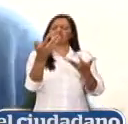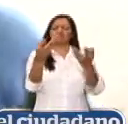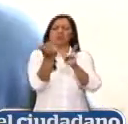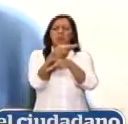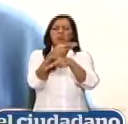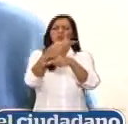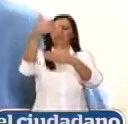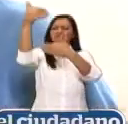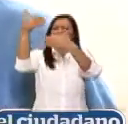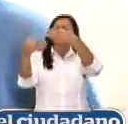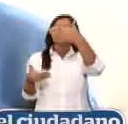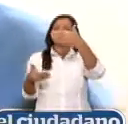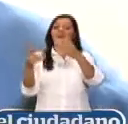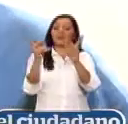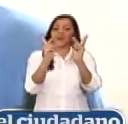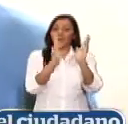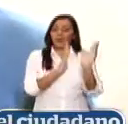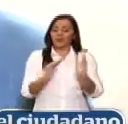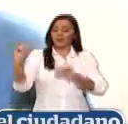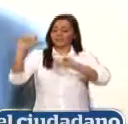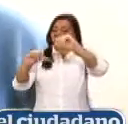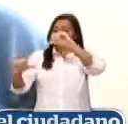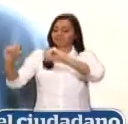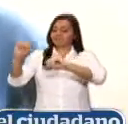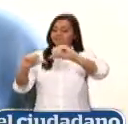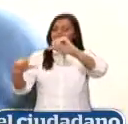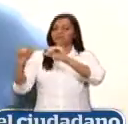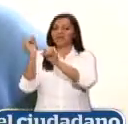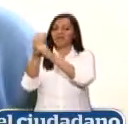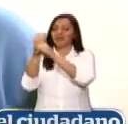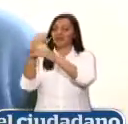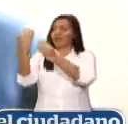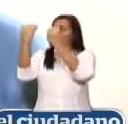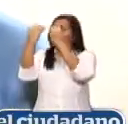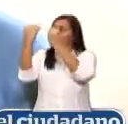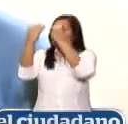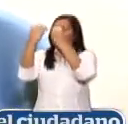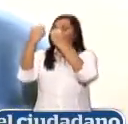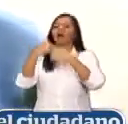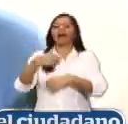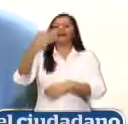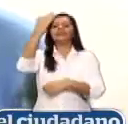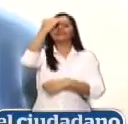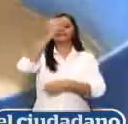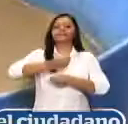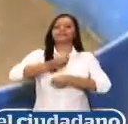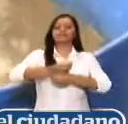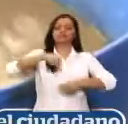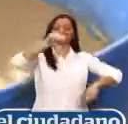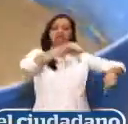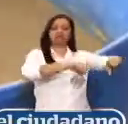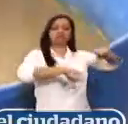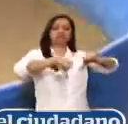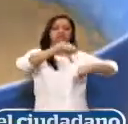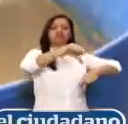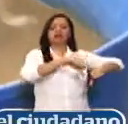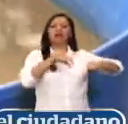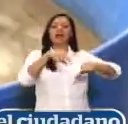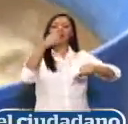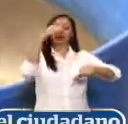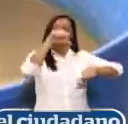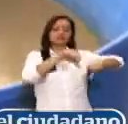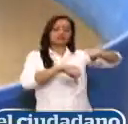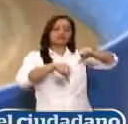todos los ingredientes que se está preparando que los mineros le han dado el conocimiento a nosotros para poder llegamos trabajar en esto el abono orgánico